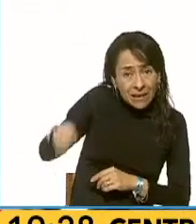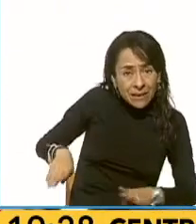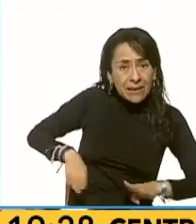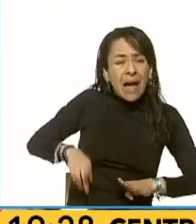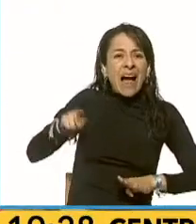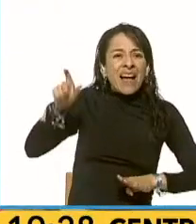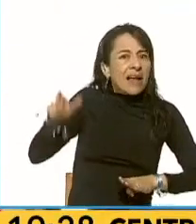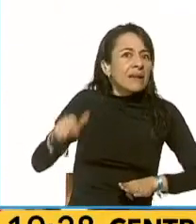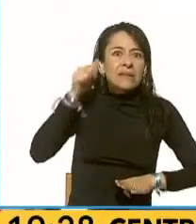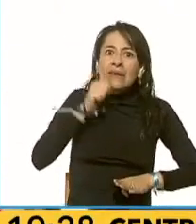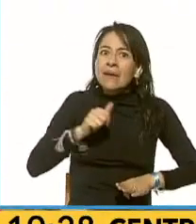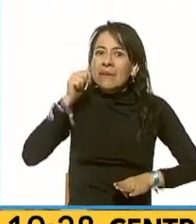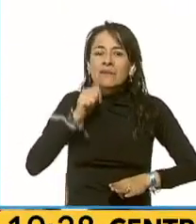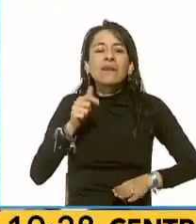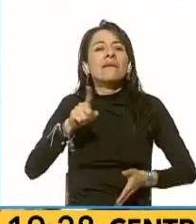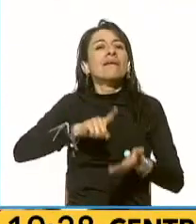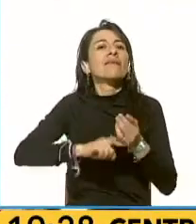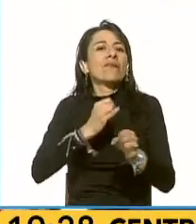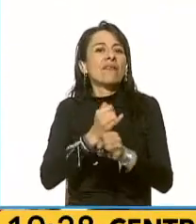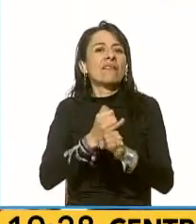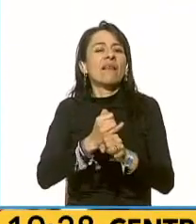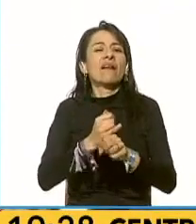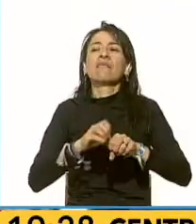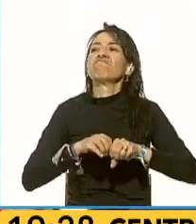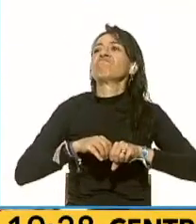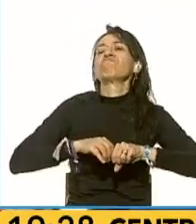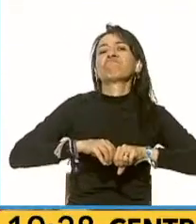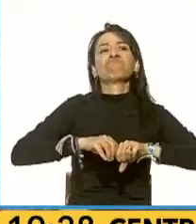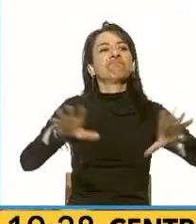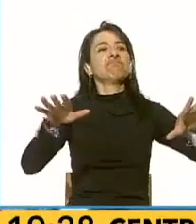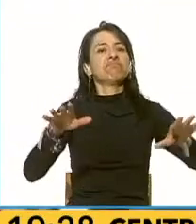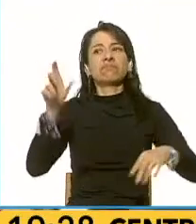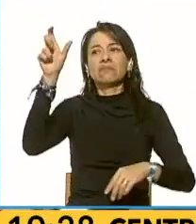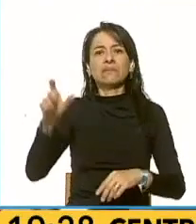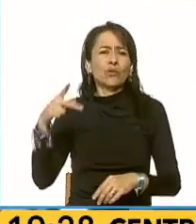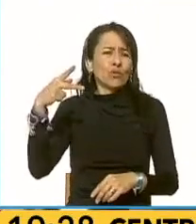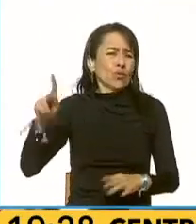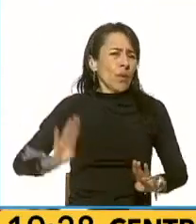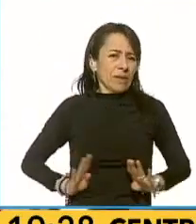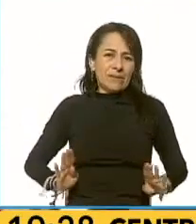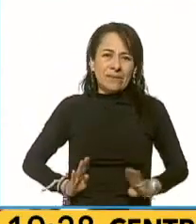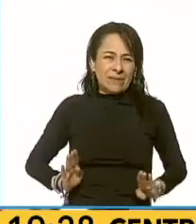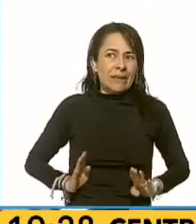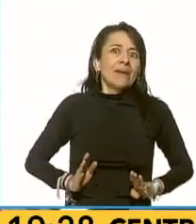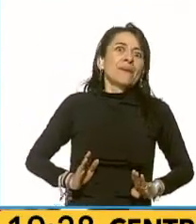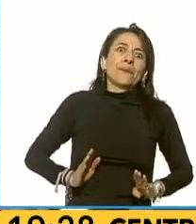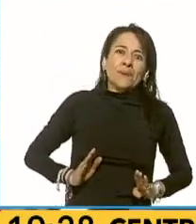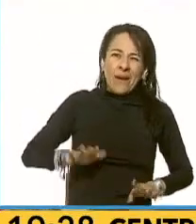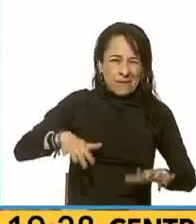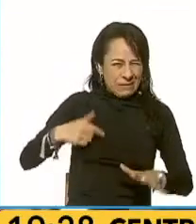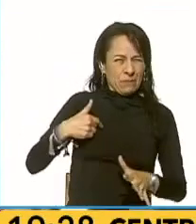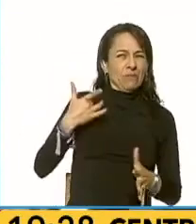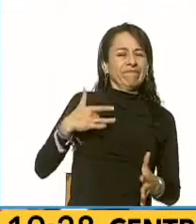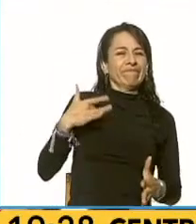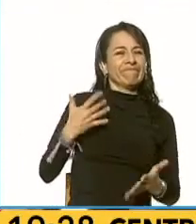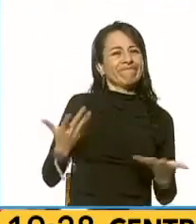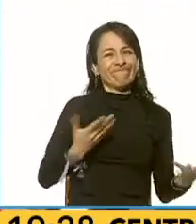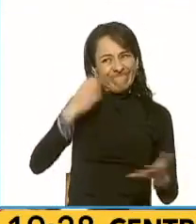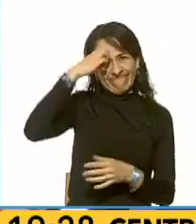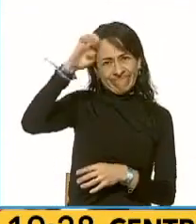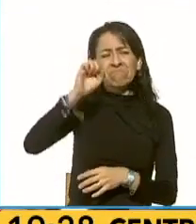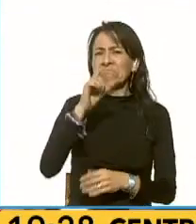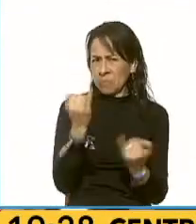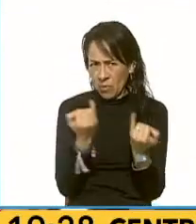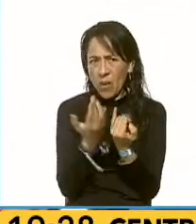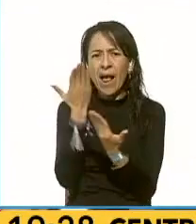que se expresa en redes sociales de una forma como se ha mencionado y se ha discutido, el expresidente López Obrador